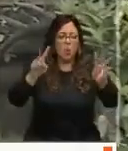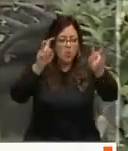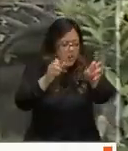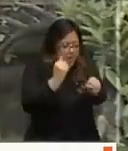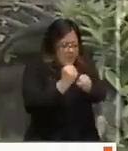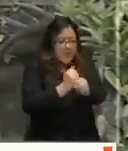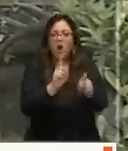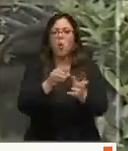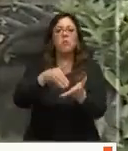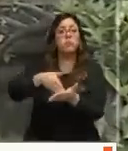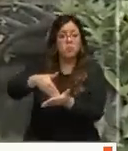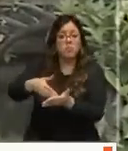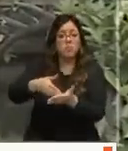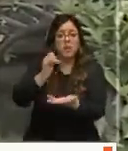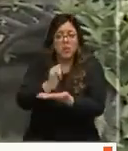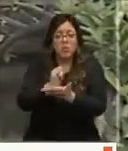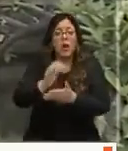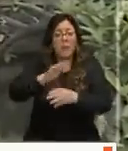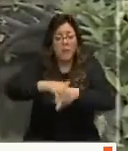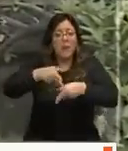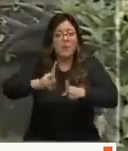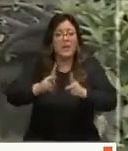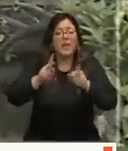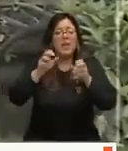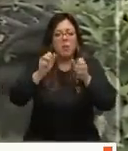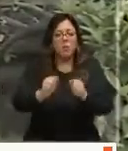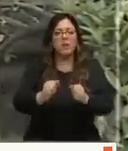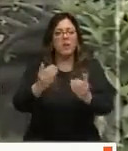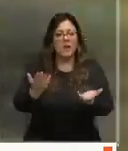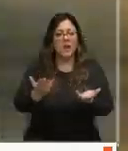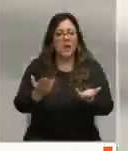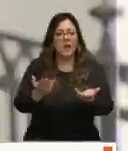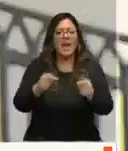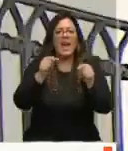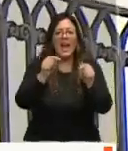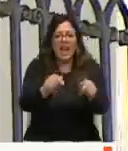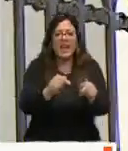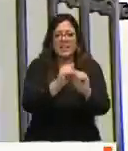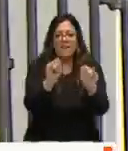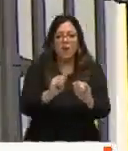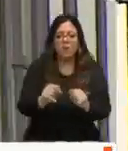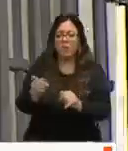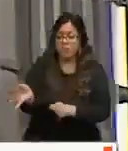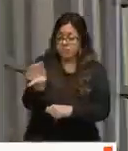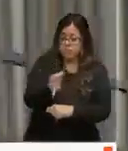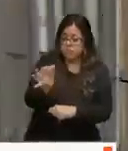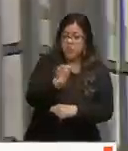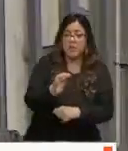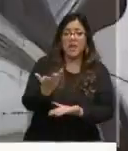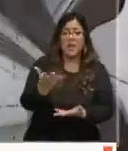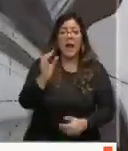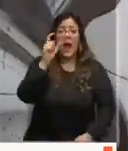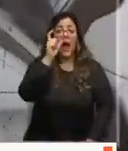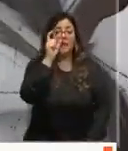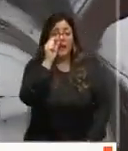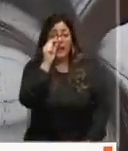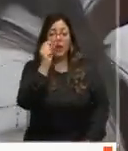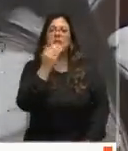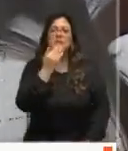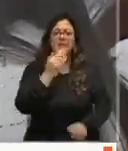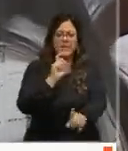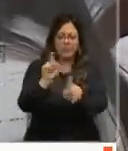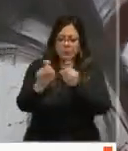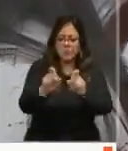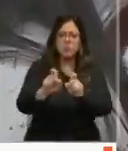debilidad institucional que permite que pueda darse ese modus operandi. Estas declaraciones de la vocera de gobierno y sus críticas